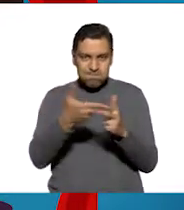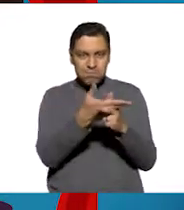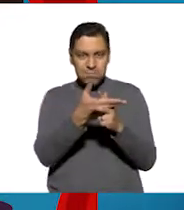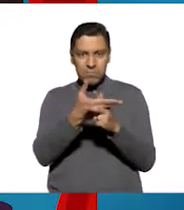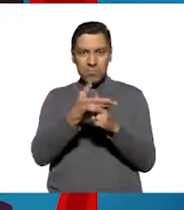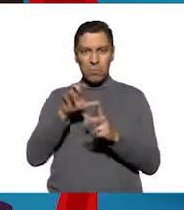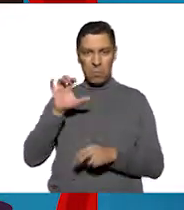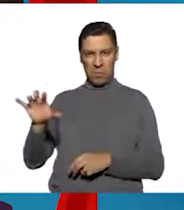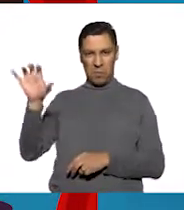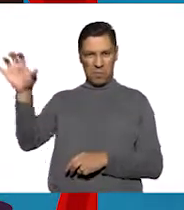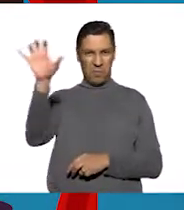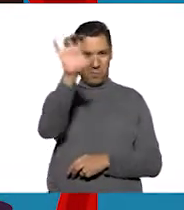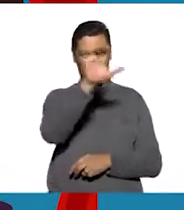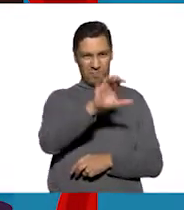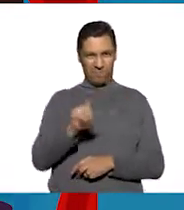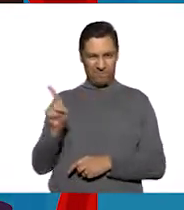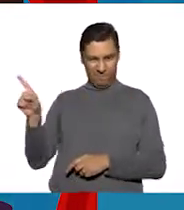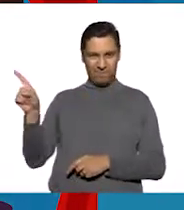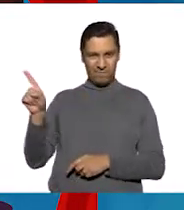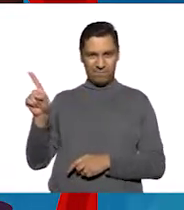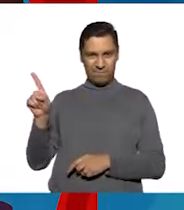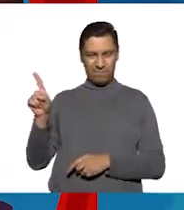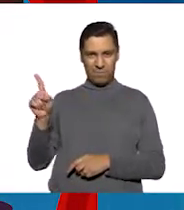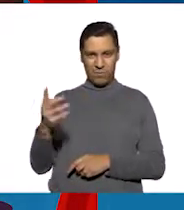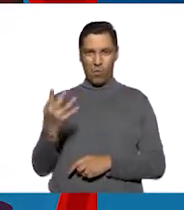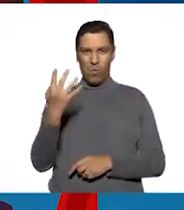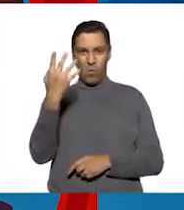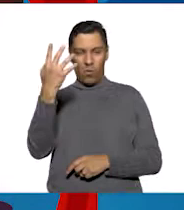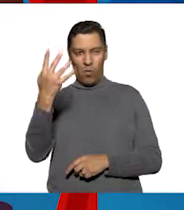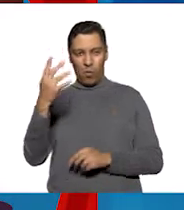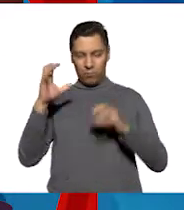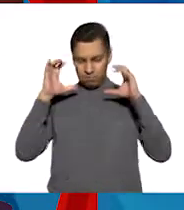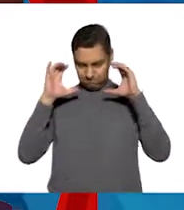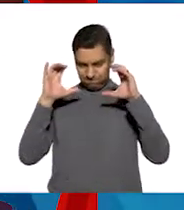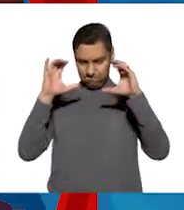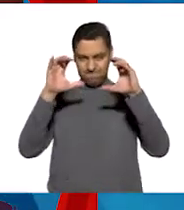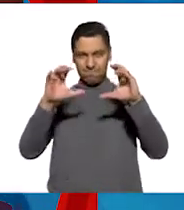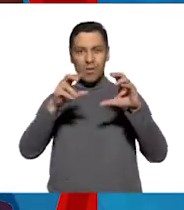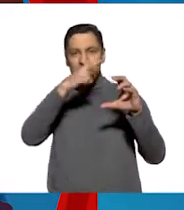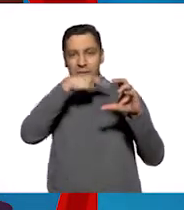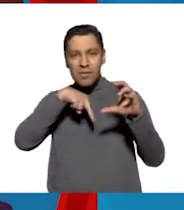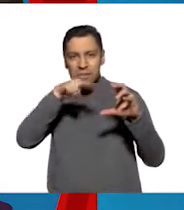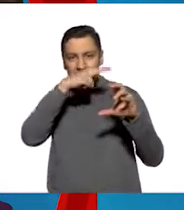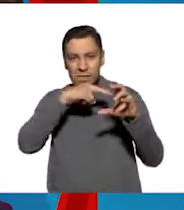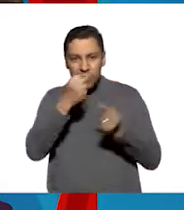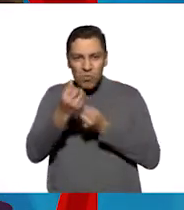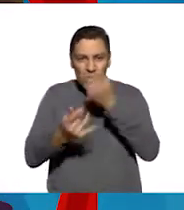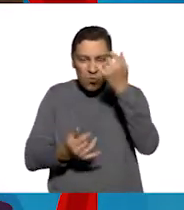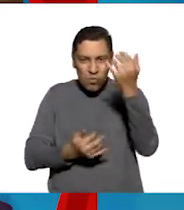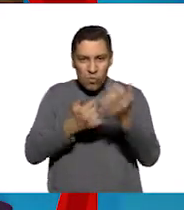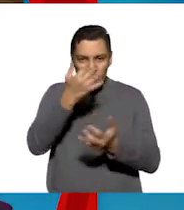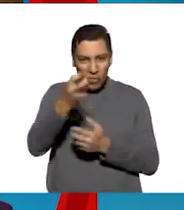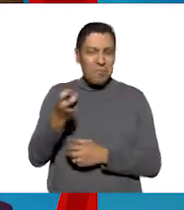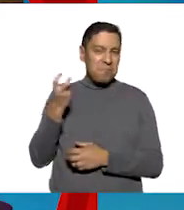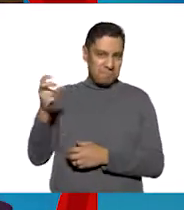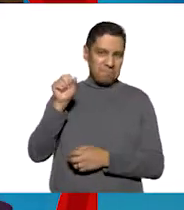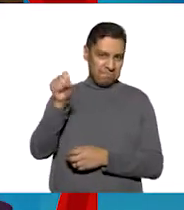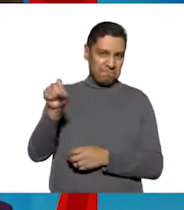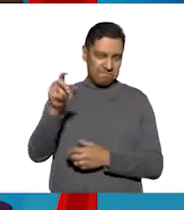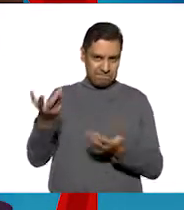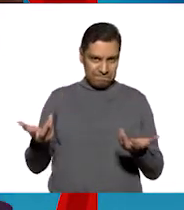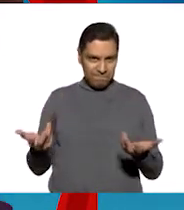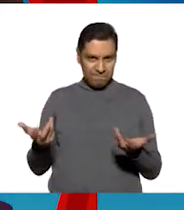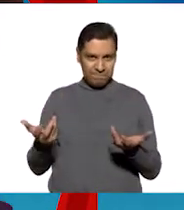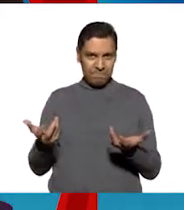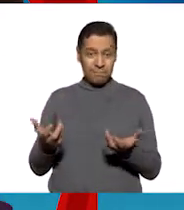se cierra con la cabeza de una gran serpiente de fuego, que es la Xucoatl. Y de